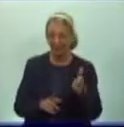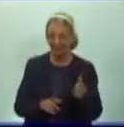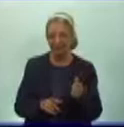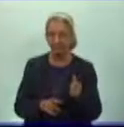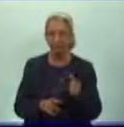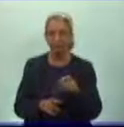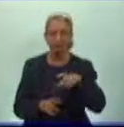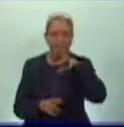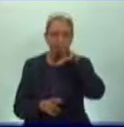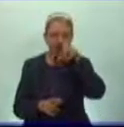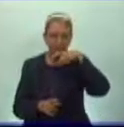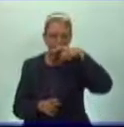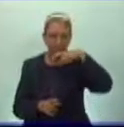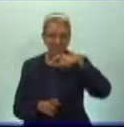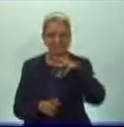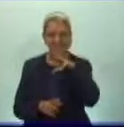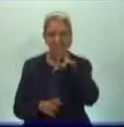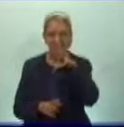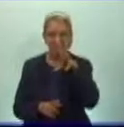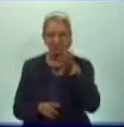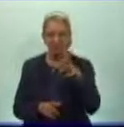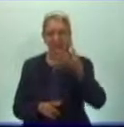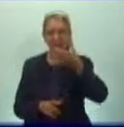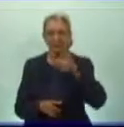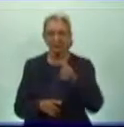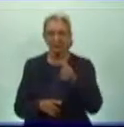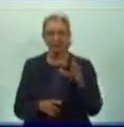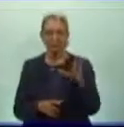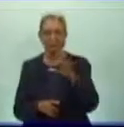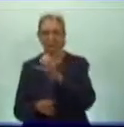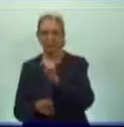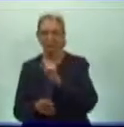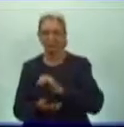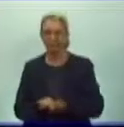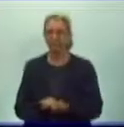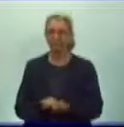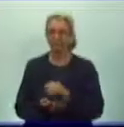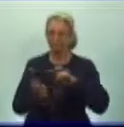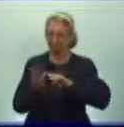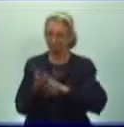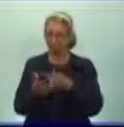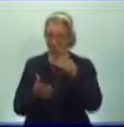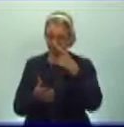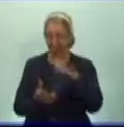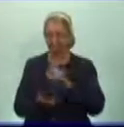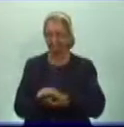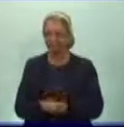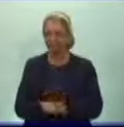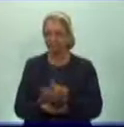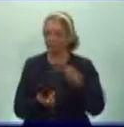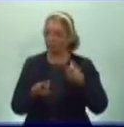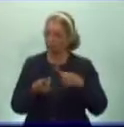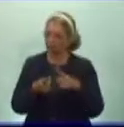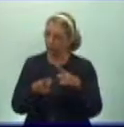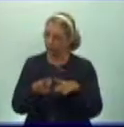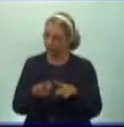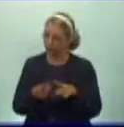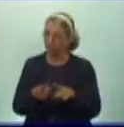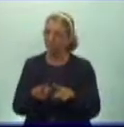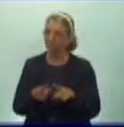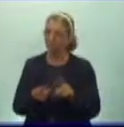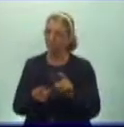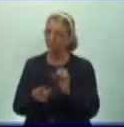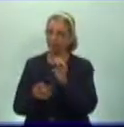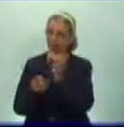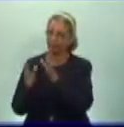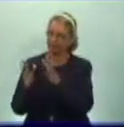chillaba a todos. ¿Vieron qué bonita la oración? La ordenaron así, ¿verdad? Es muy fácil. Bueno, seguimos ordenando palabras